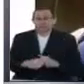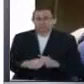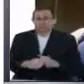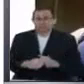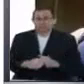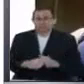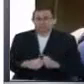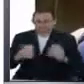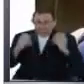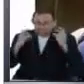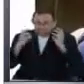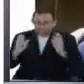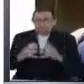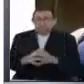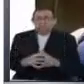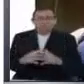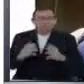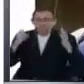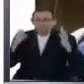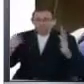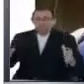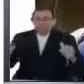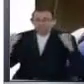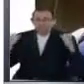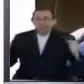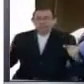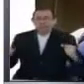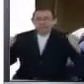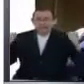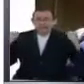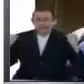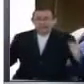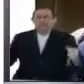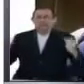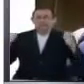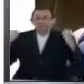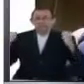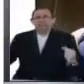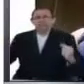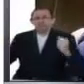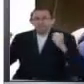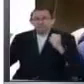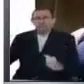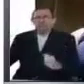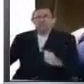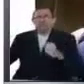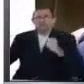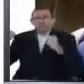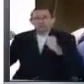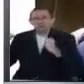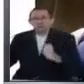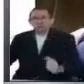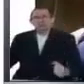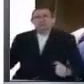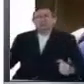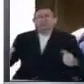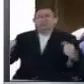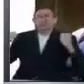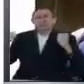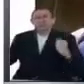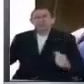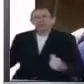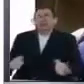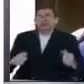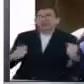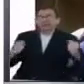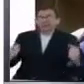Calvario. El sacrificio está recordándole a toda la humanidad, lo hice fue por ti. Mira, están los demonios ahí,